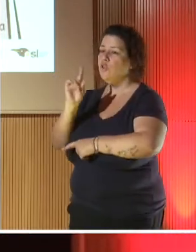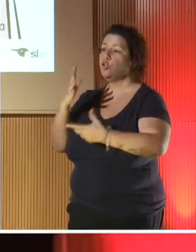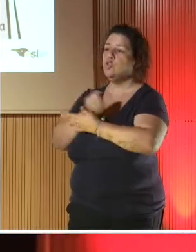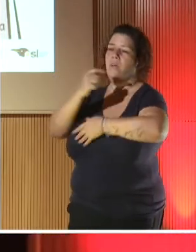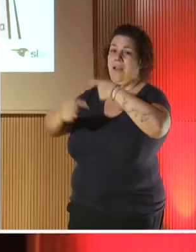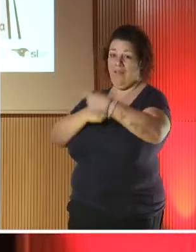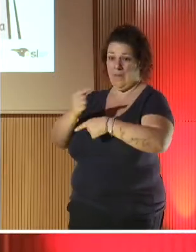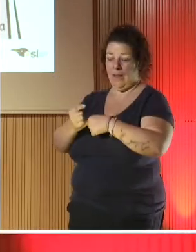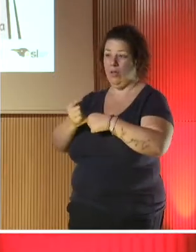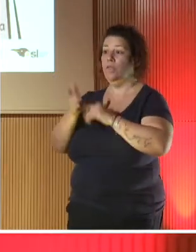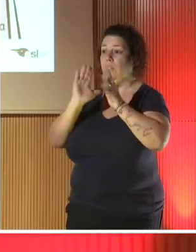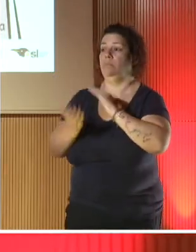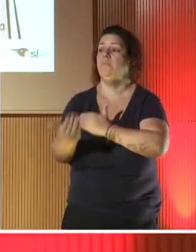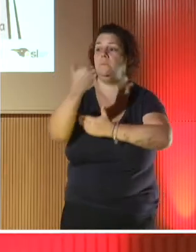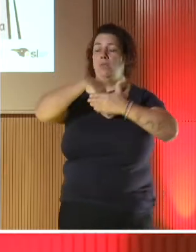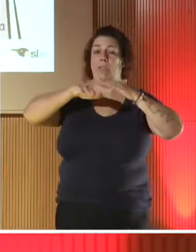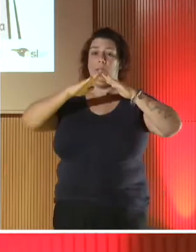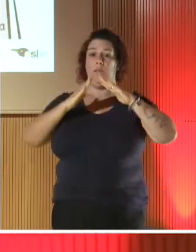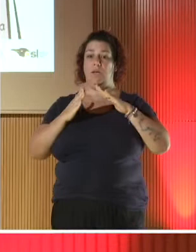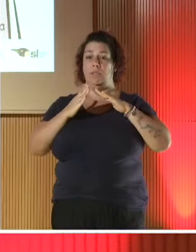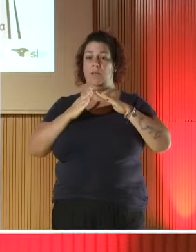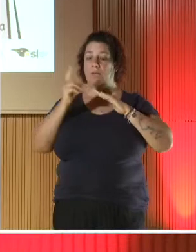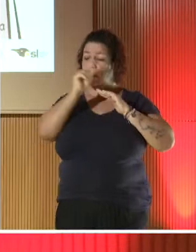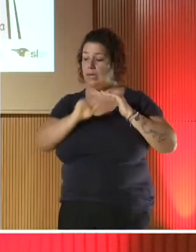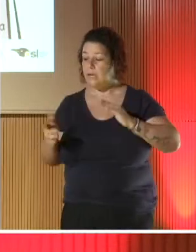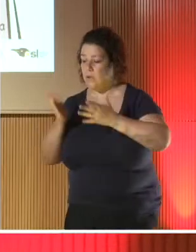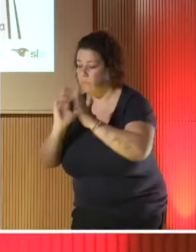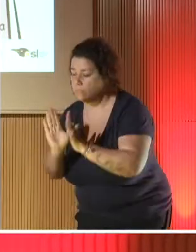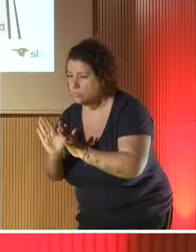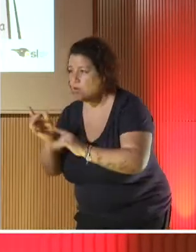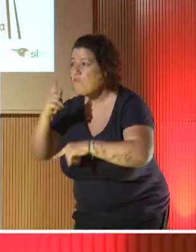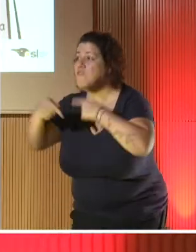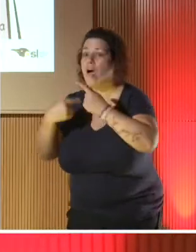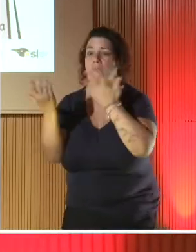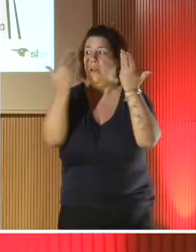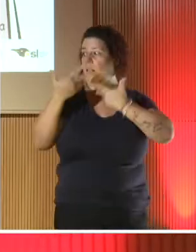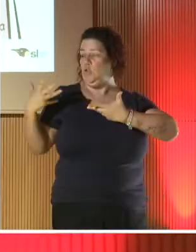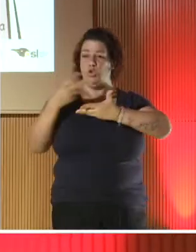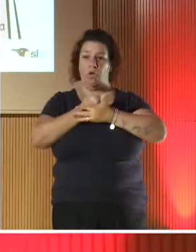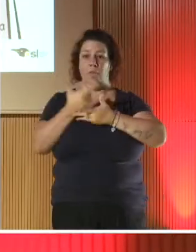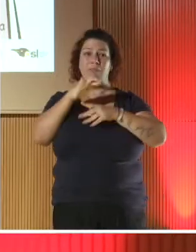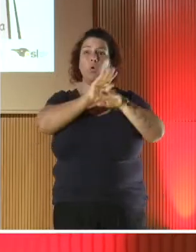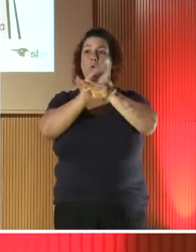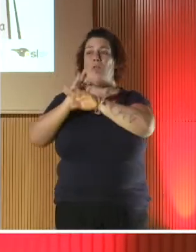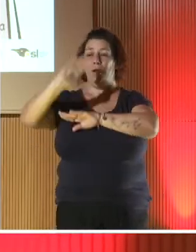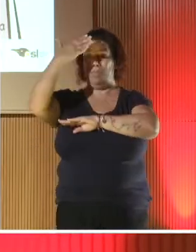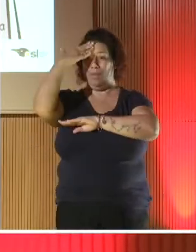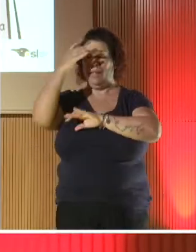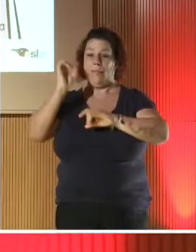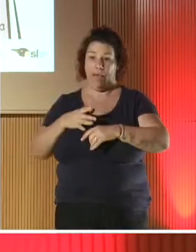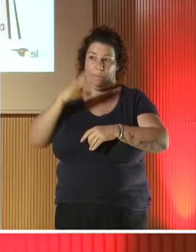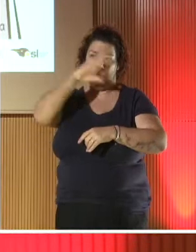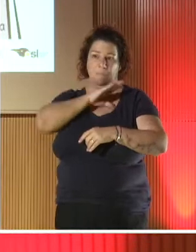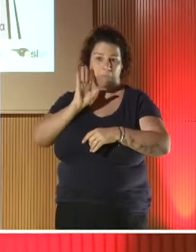Y cuando viene el terapeuta a casa, no trabaja con el niño, trabaja con toda la familia, pero sobre todo trabaja con los cuidadores principales, que en este caso serían